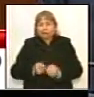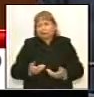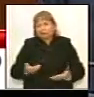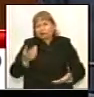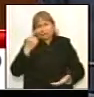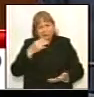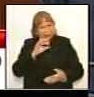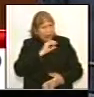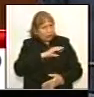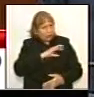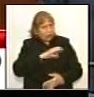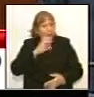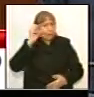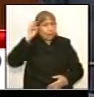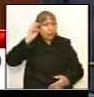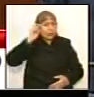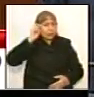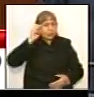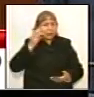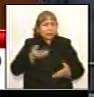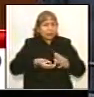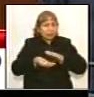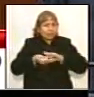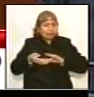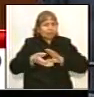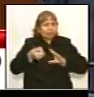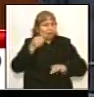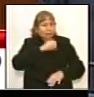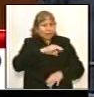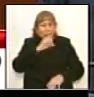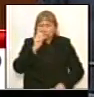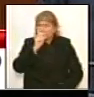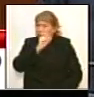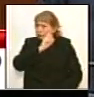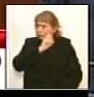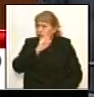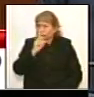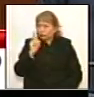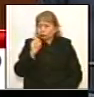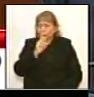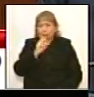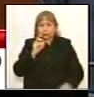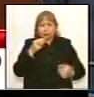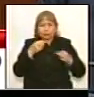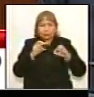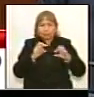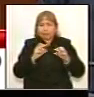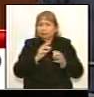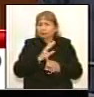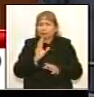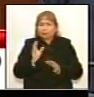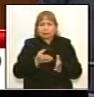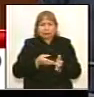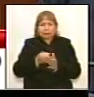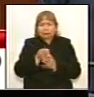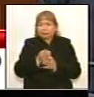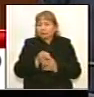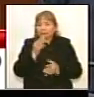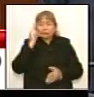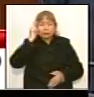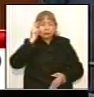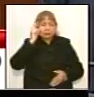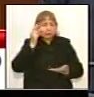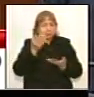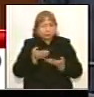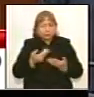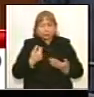para favorecer a políticos que se han corrompido. No, presidente, eso no se puede permitir de ninguna manera. Y por eso,